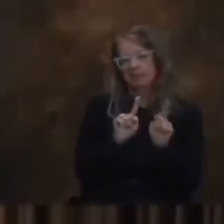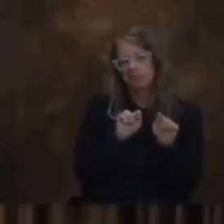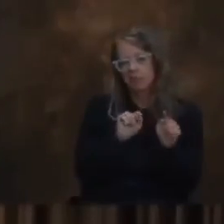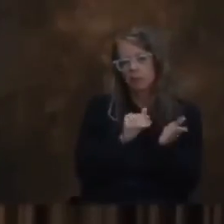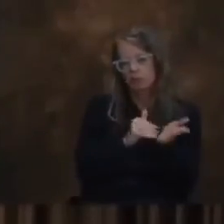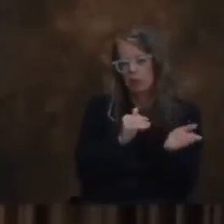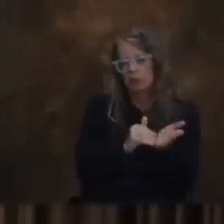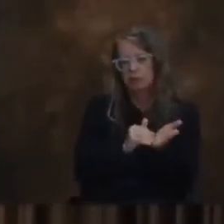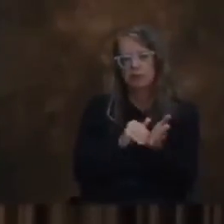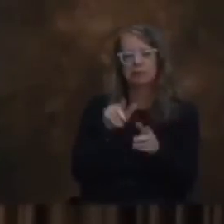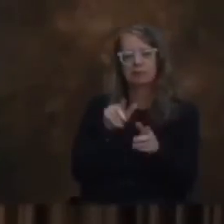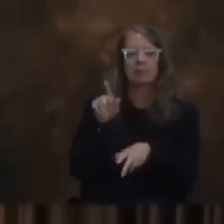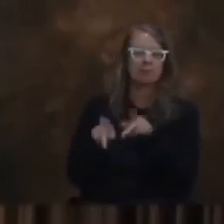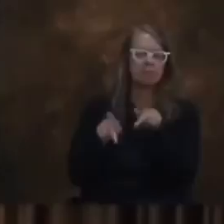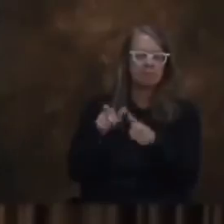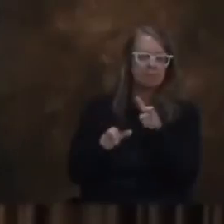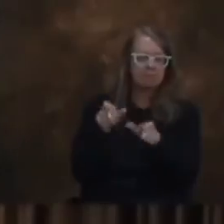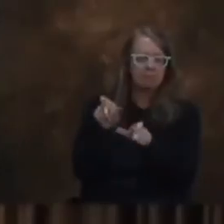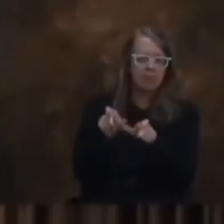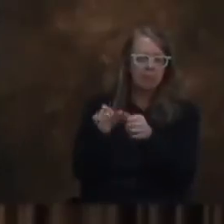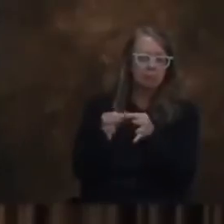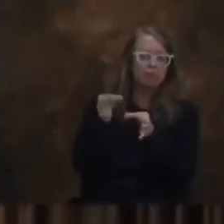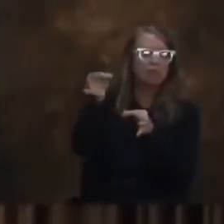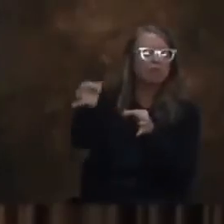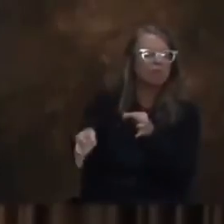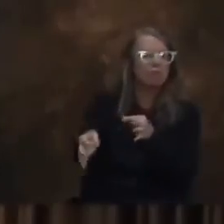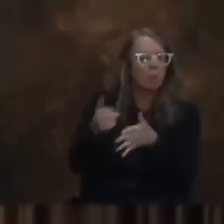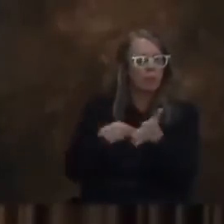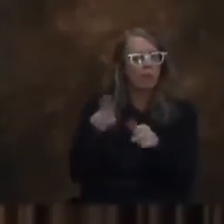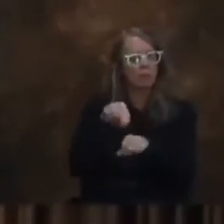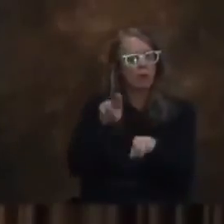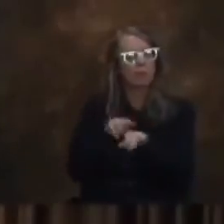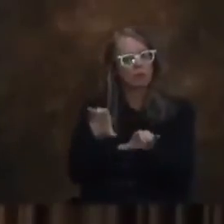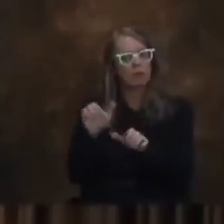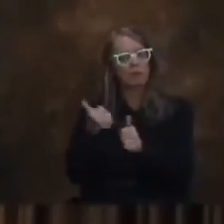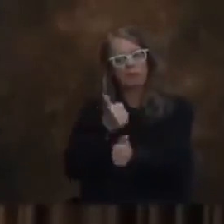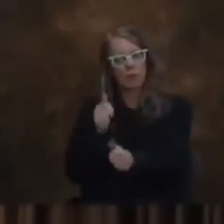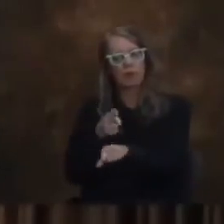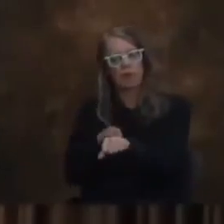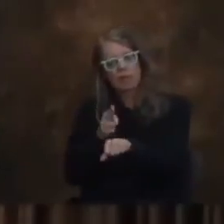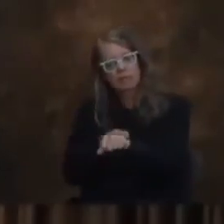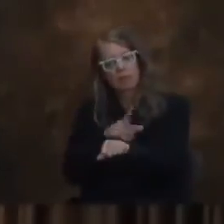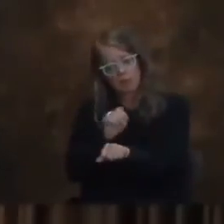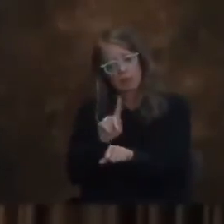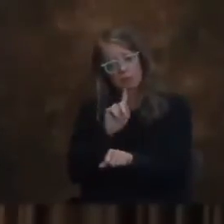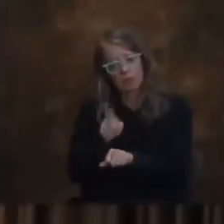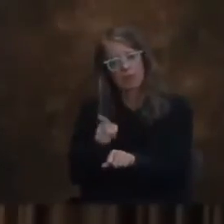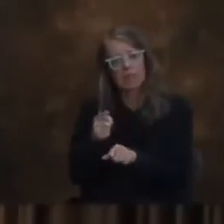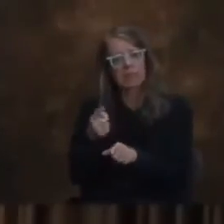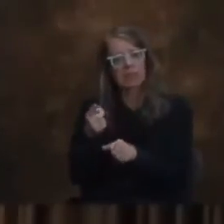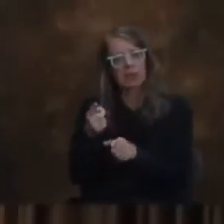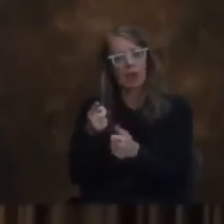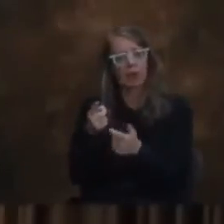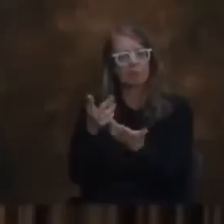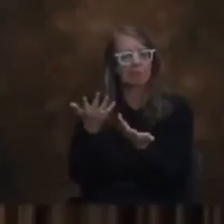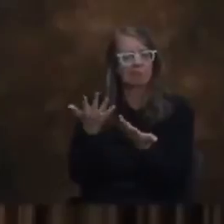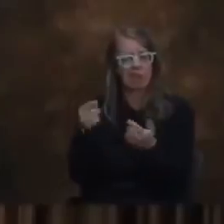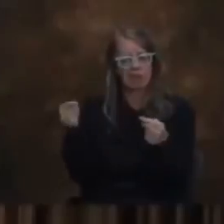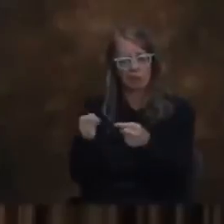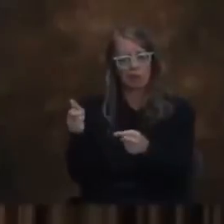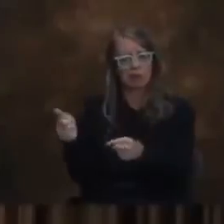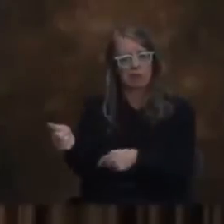no ir al hospital y eso fue una decisión a su propio detrimento